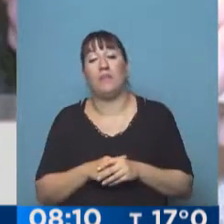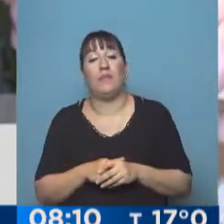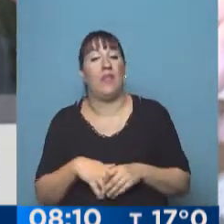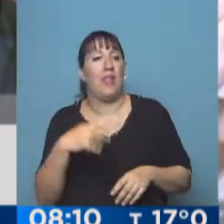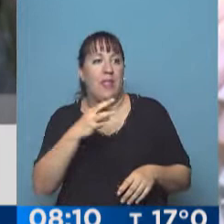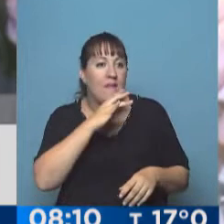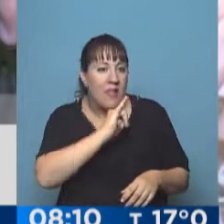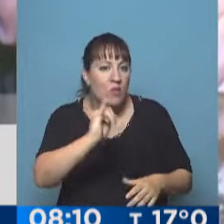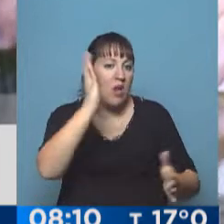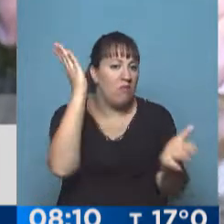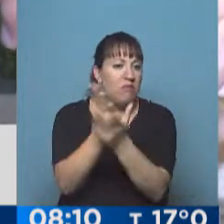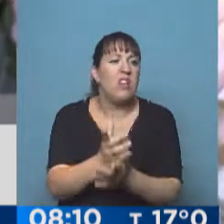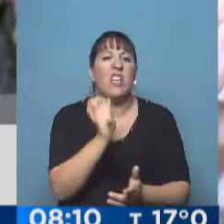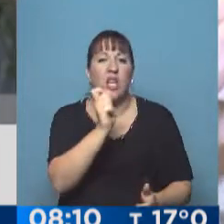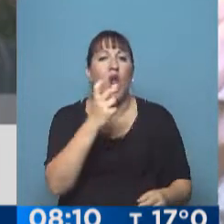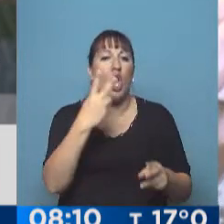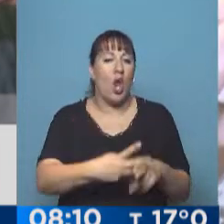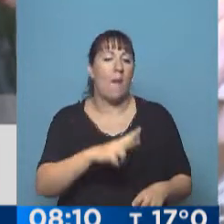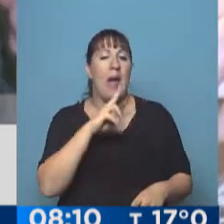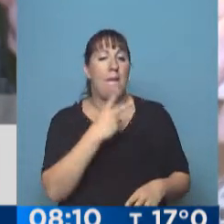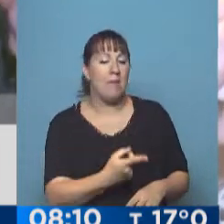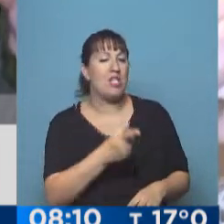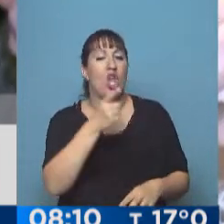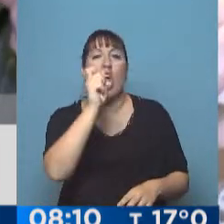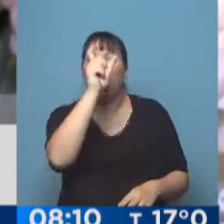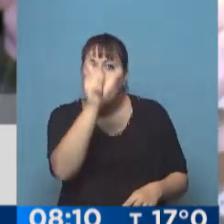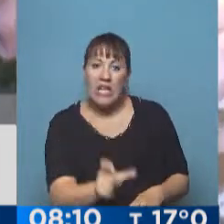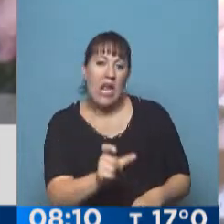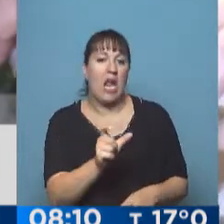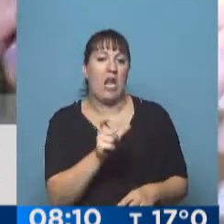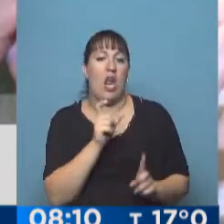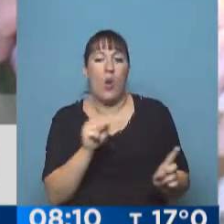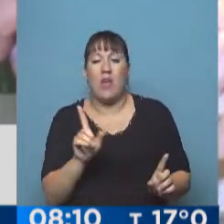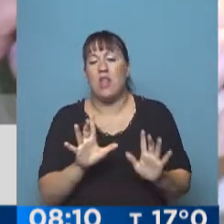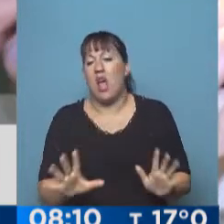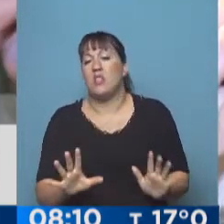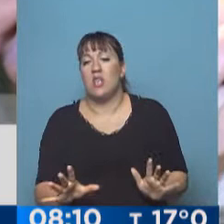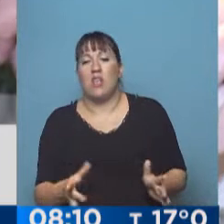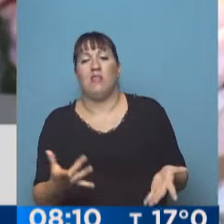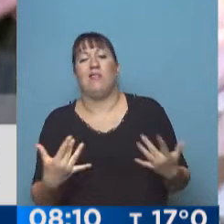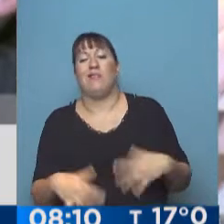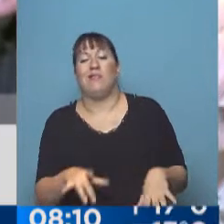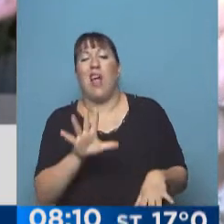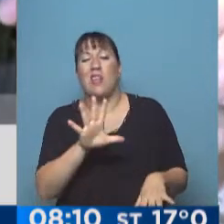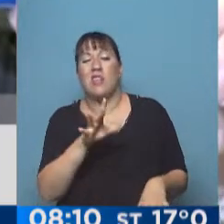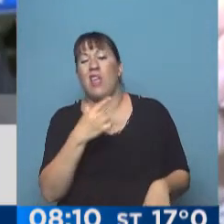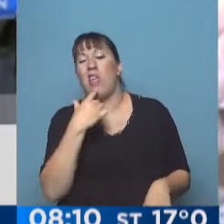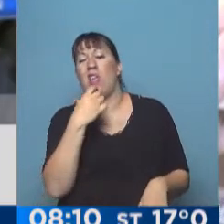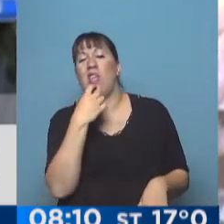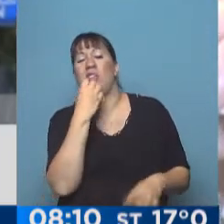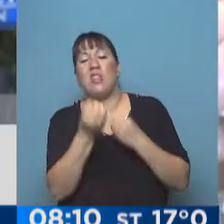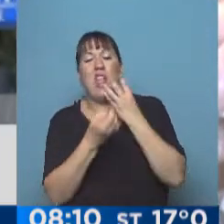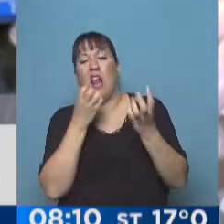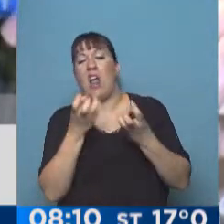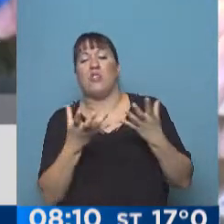denunciarlo y sancionarla con nombre y apellido este dedicarse a esa declaración es tan importante es espectacular es tan tan